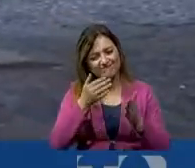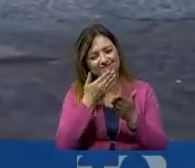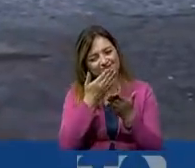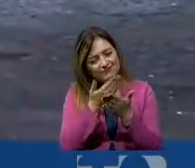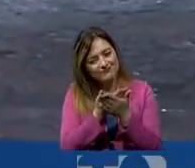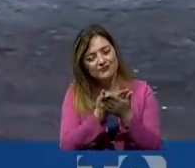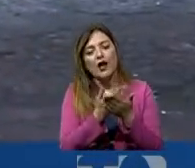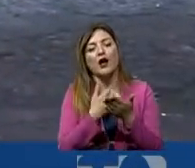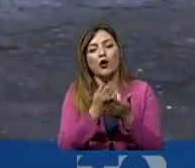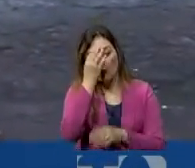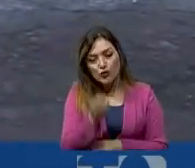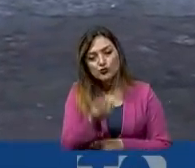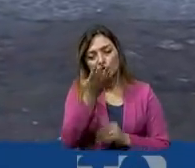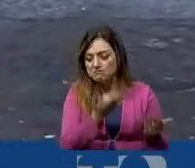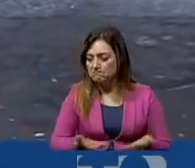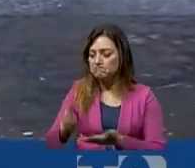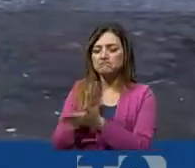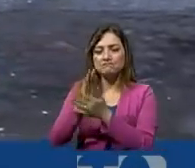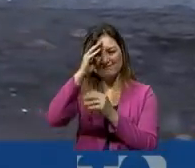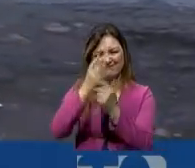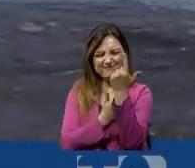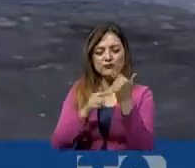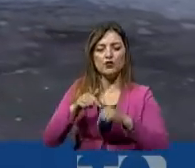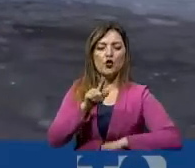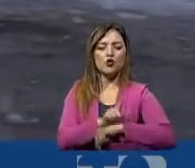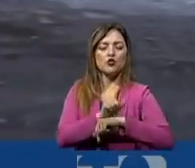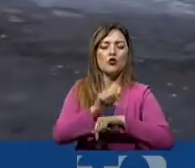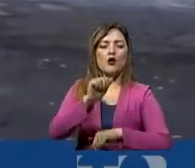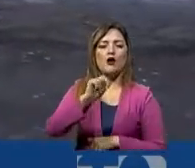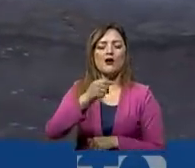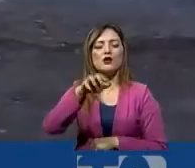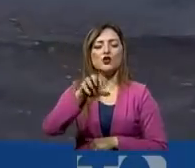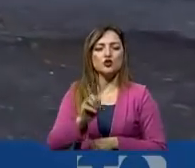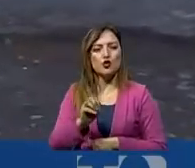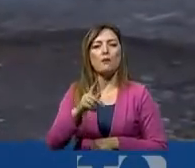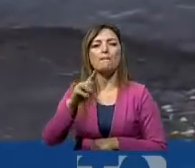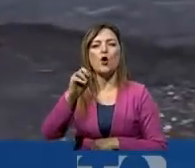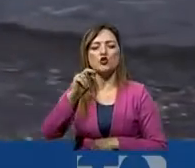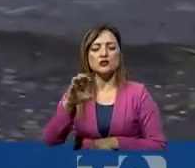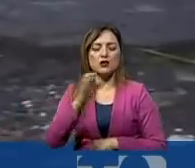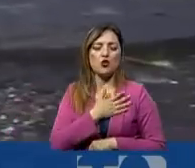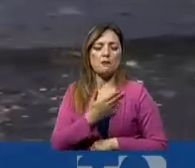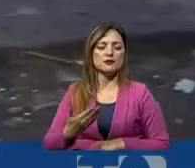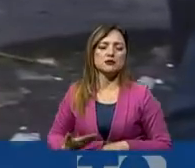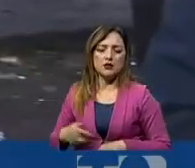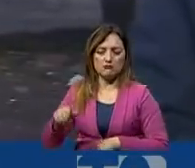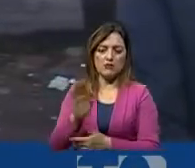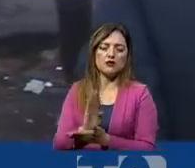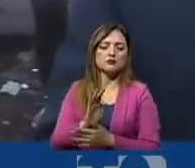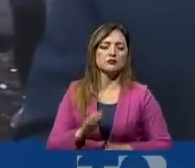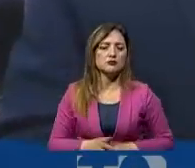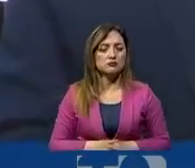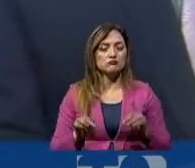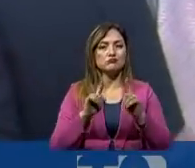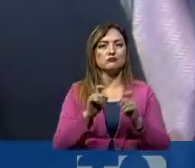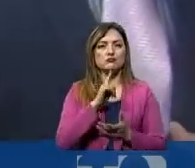días, bienvenido aquí a la Ciudadela del Ejército. Sí, yo soy el doctor Ángelo Ponce Gordón, soy el presidente de la Ciudadela del Ejército. Y prácticamente sobre su pregunta,